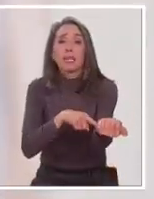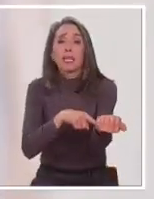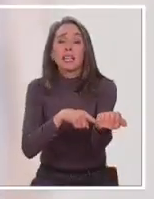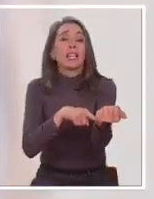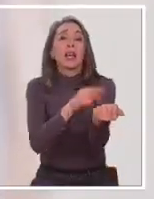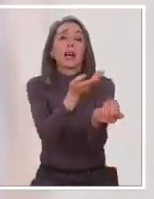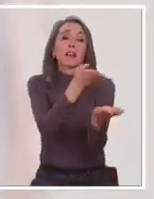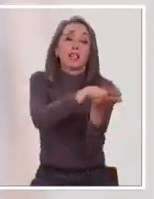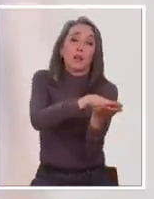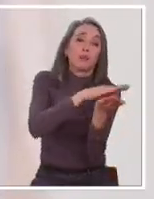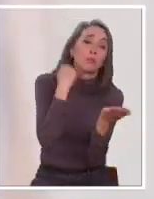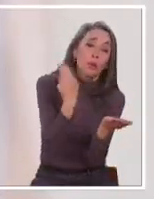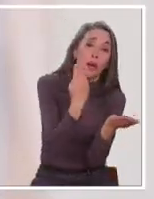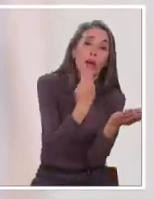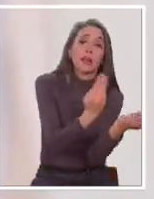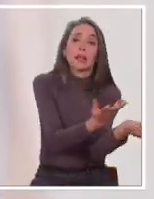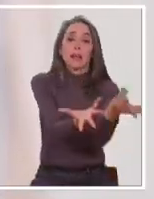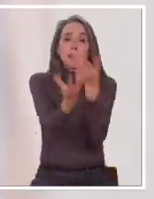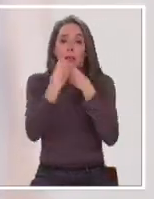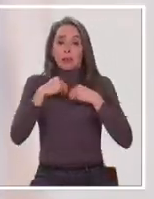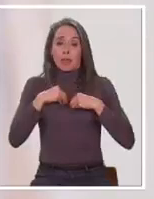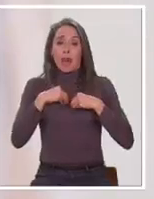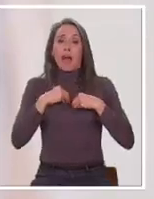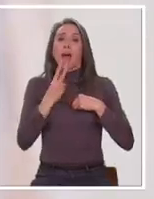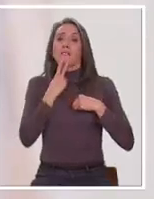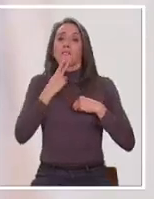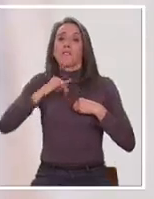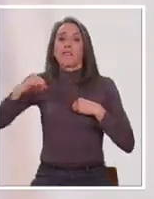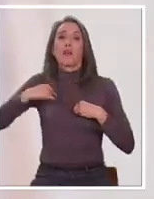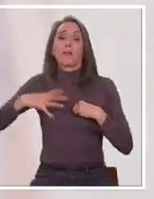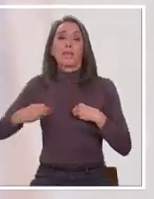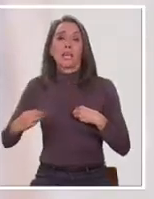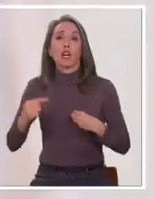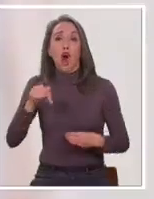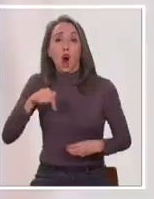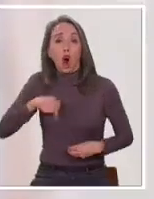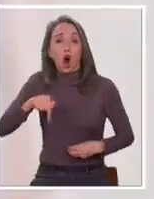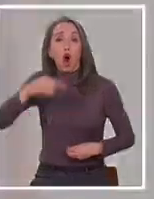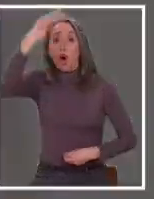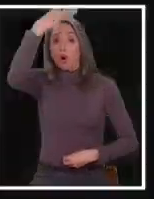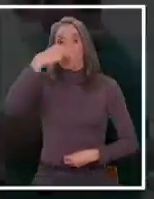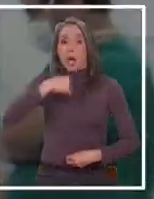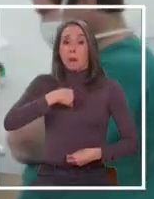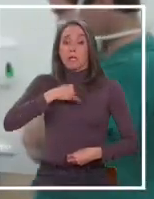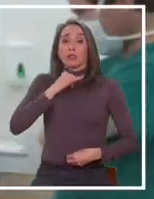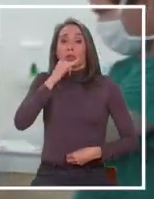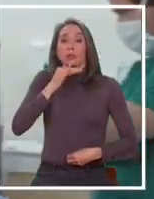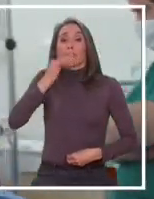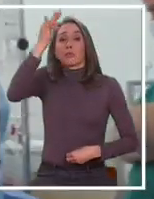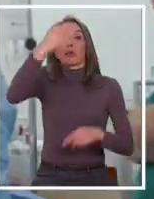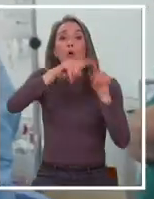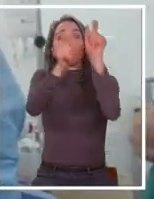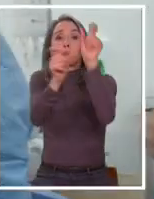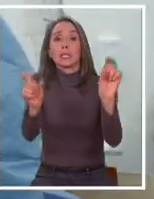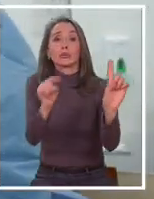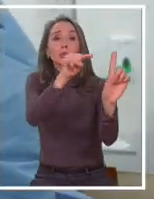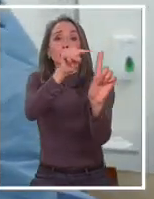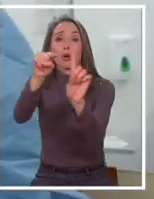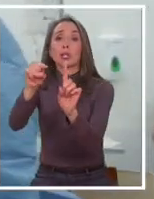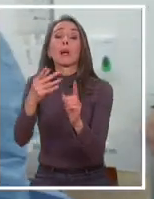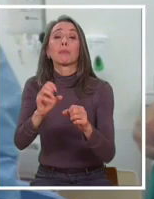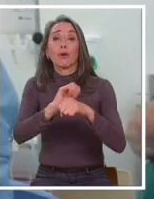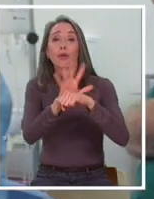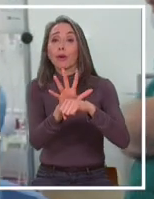vida de mi hijo en este caso, que hoy me tocó a mí, no sé mañana a quién le puede tocar. El problema es que a raíz de la pandemia